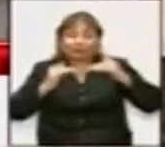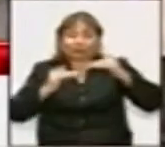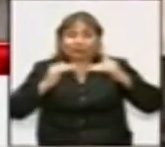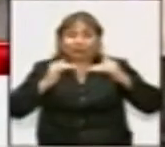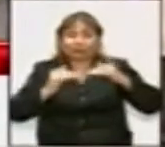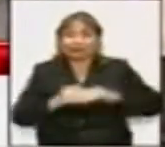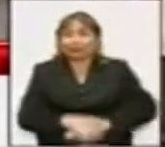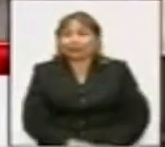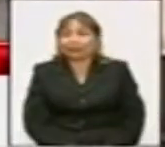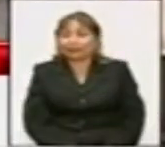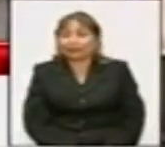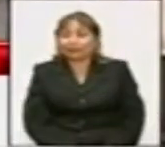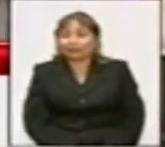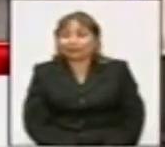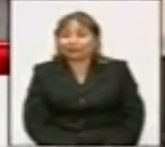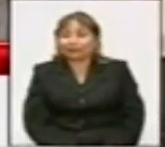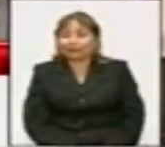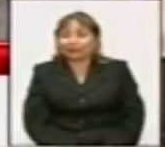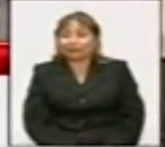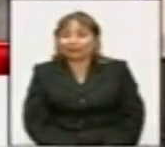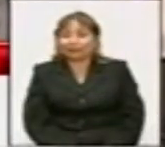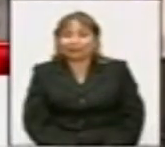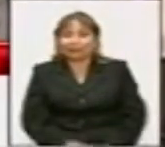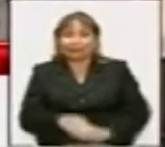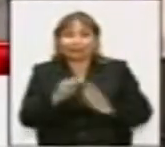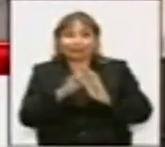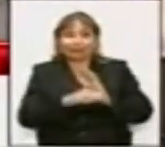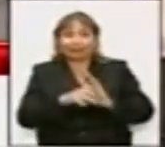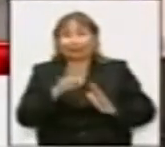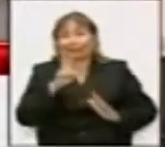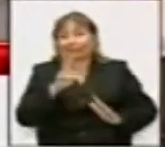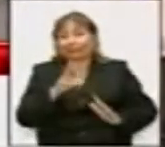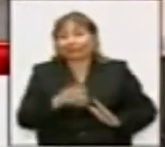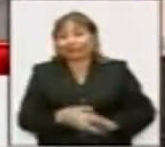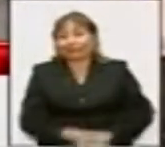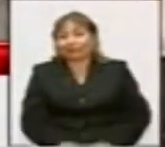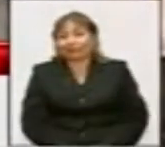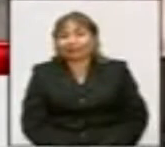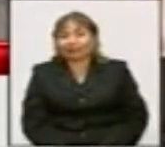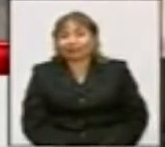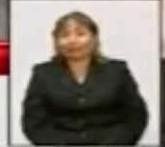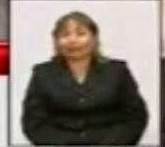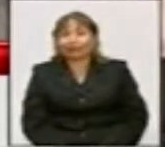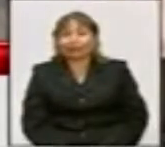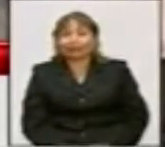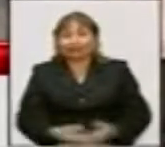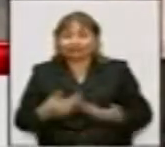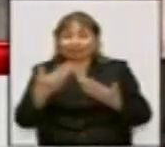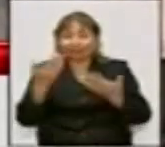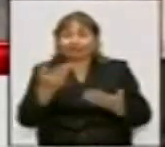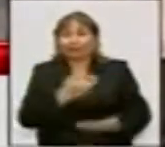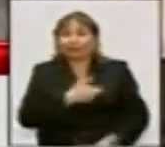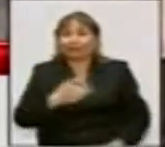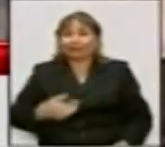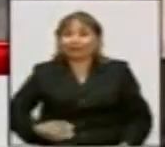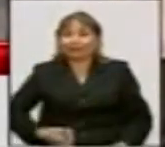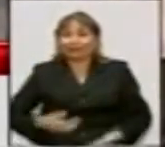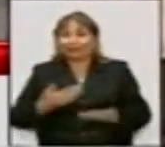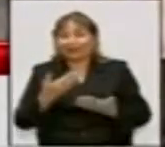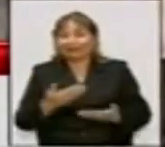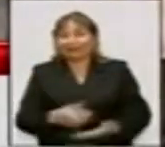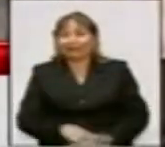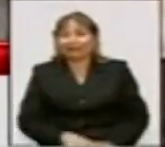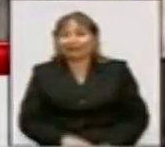que o sea en bajar a 2 ha sido darle al presidente de la republica